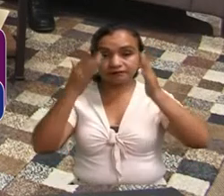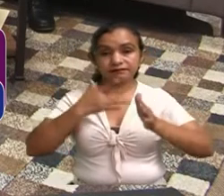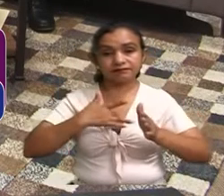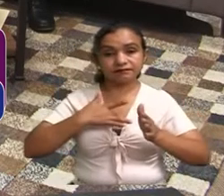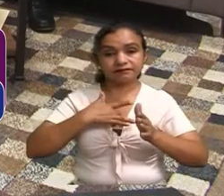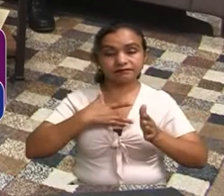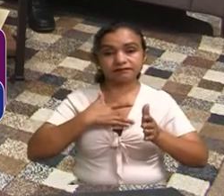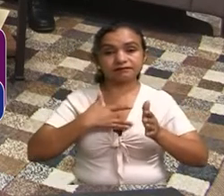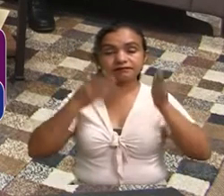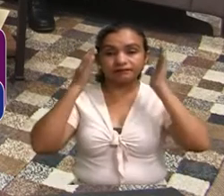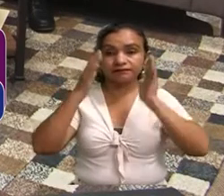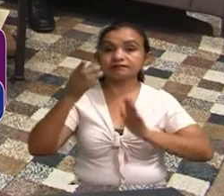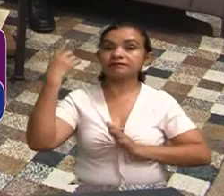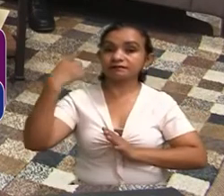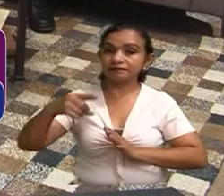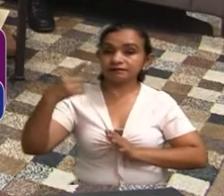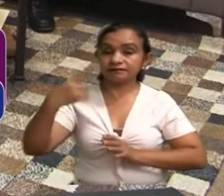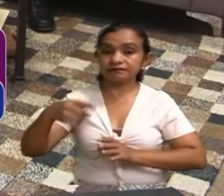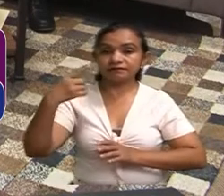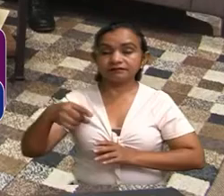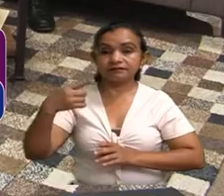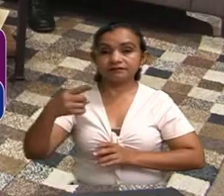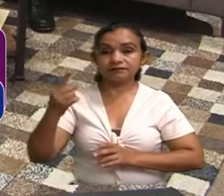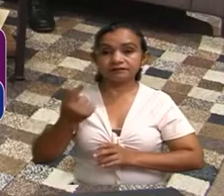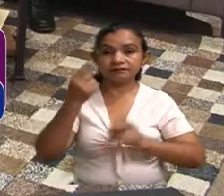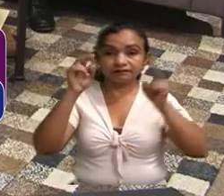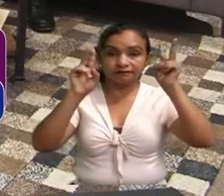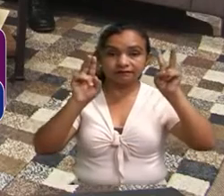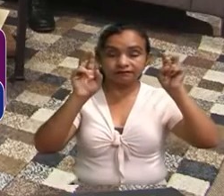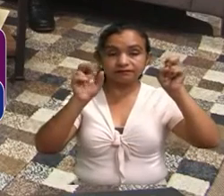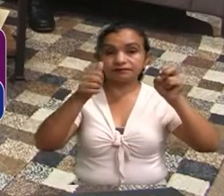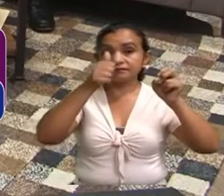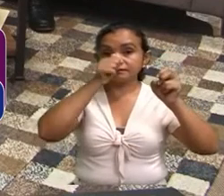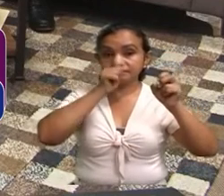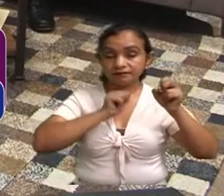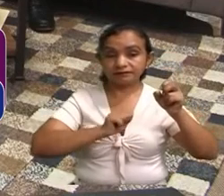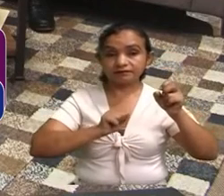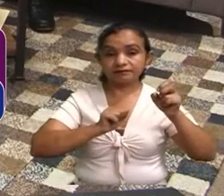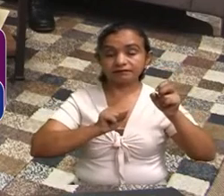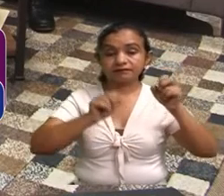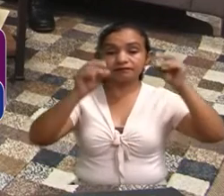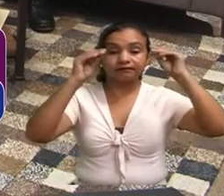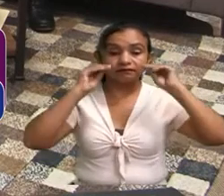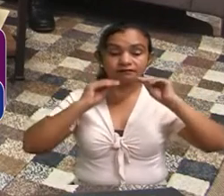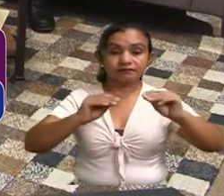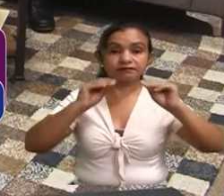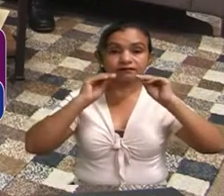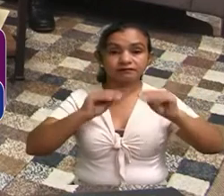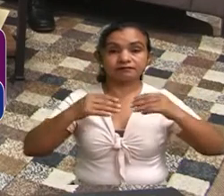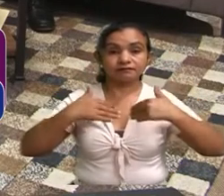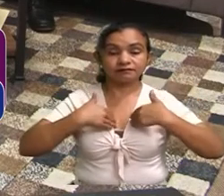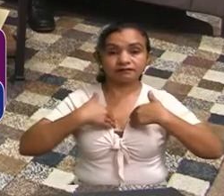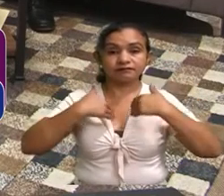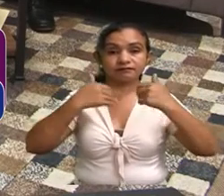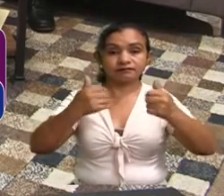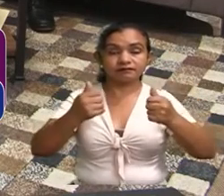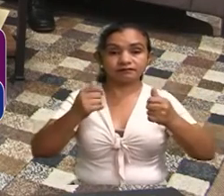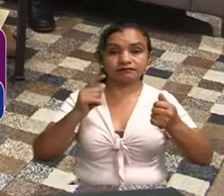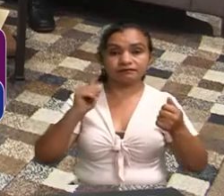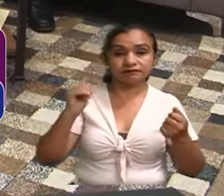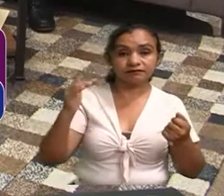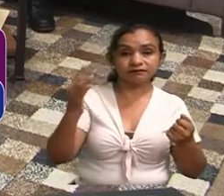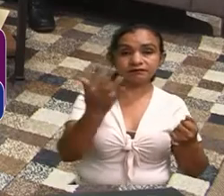convierte en enfoque de derecho. No solo para el tema del agua. Nosotros sabemos que el acceso a la educación, el acceso a la salud, con tantas